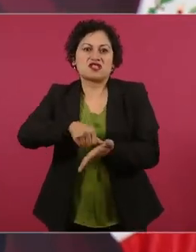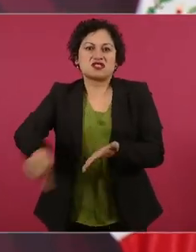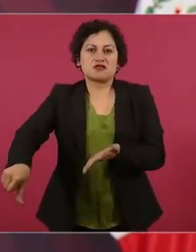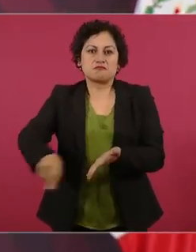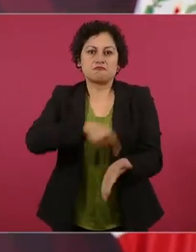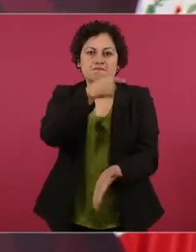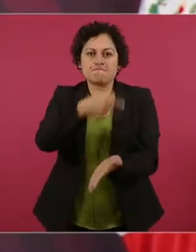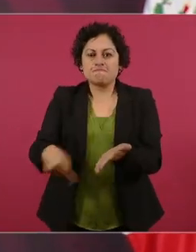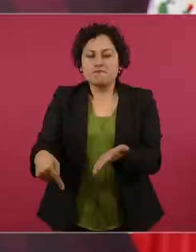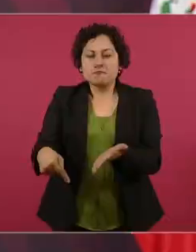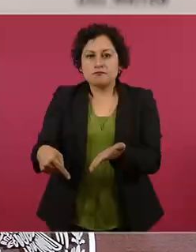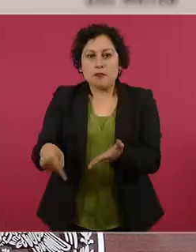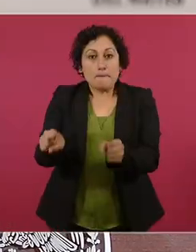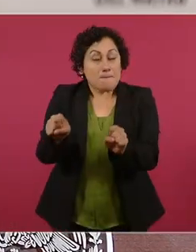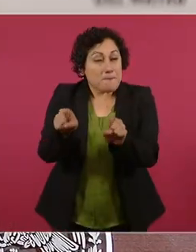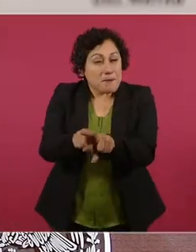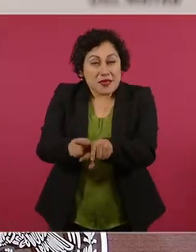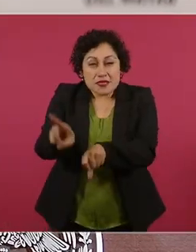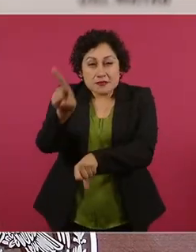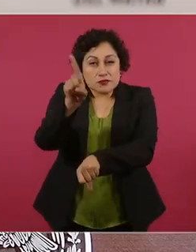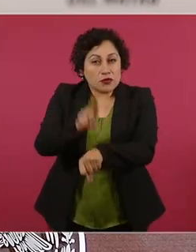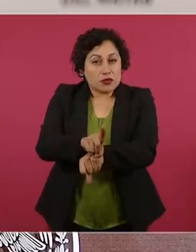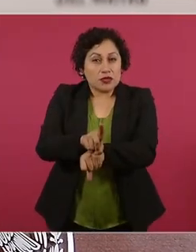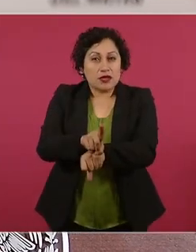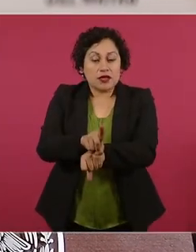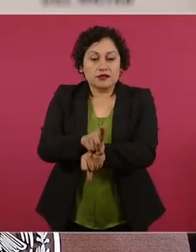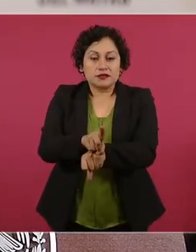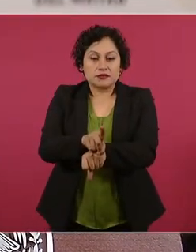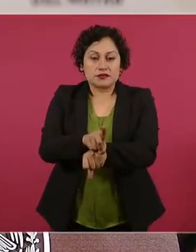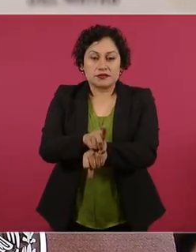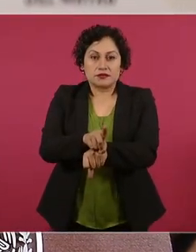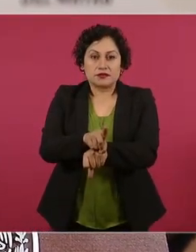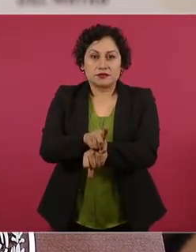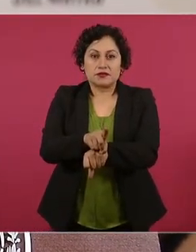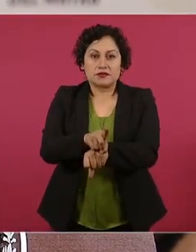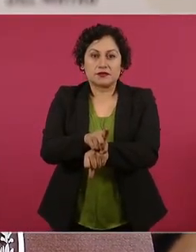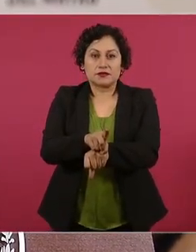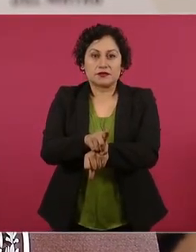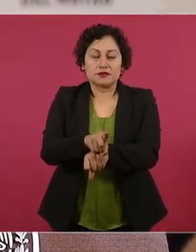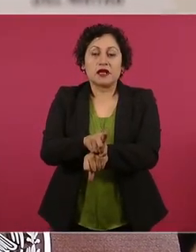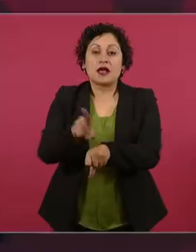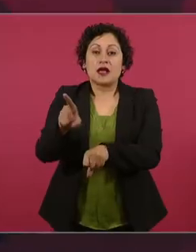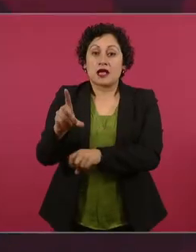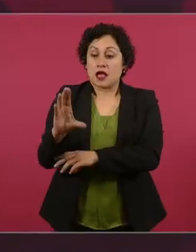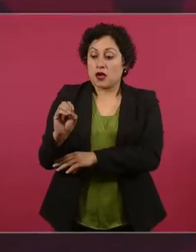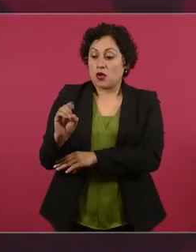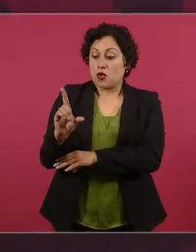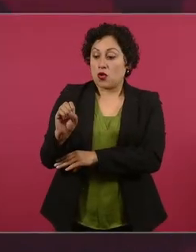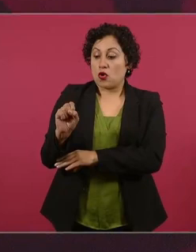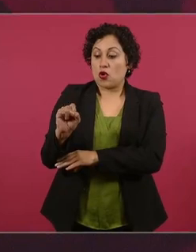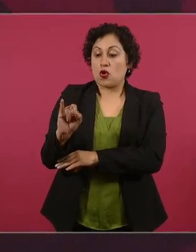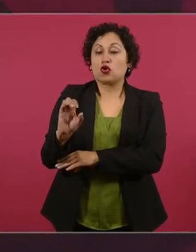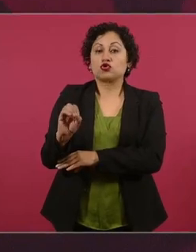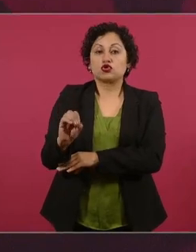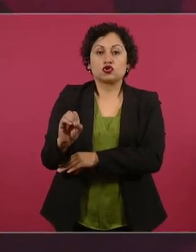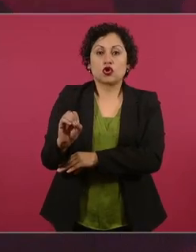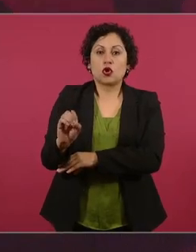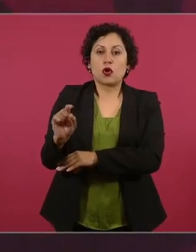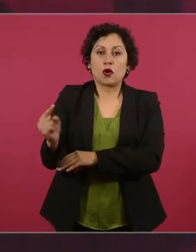sale el hijo del finado Colosio a pedirme que yo